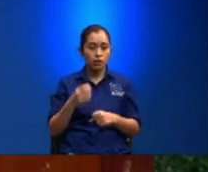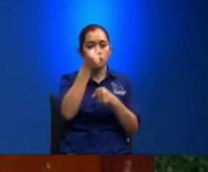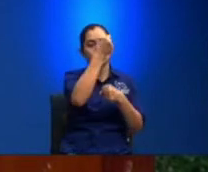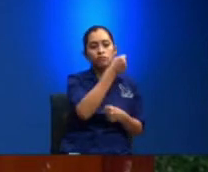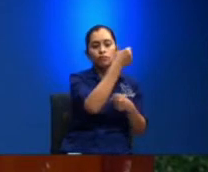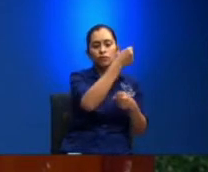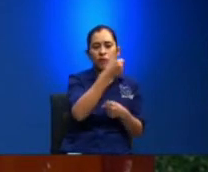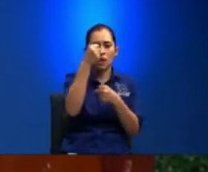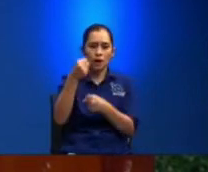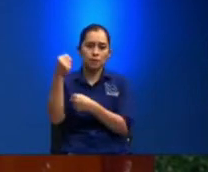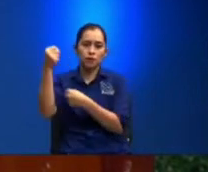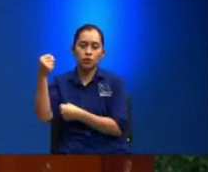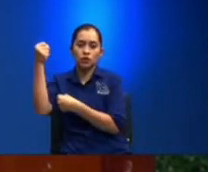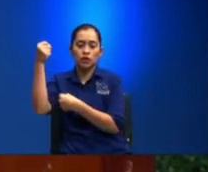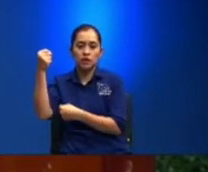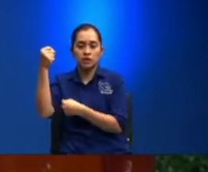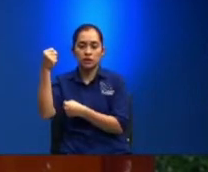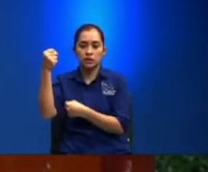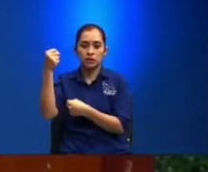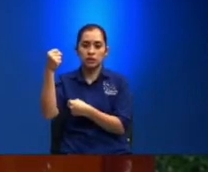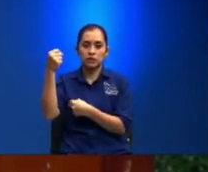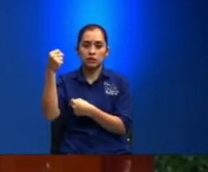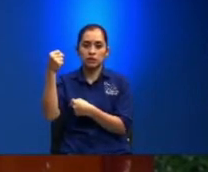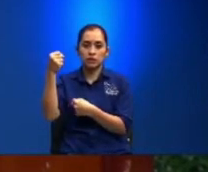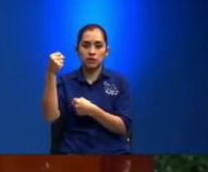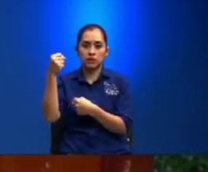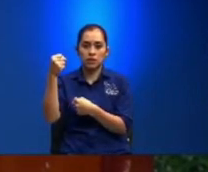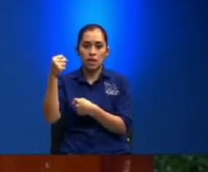protestar ya ponerle el dedo y toda la cuestión